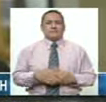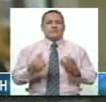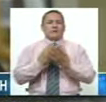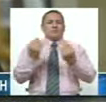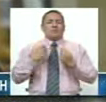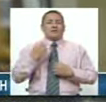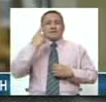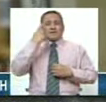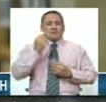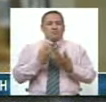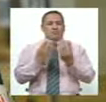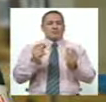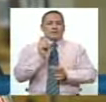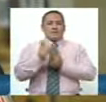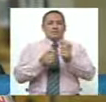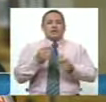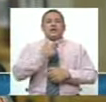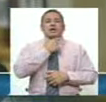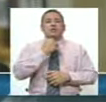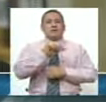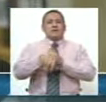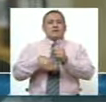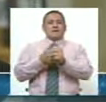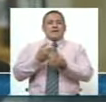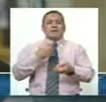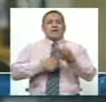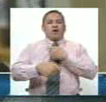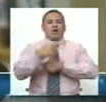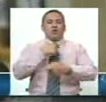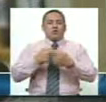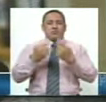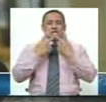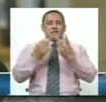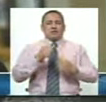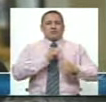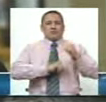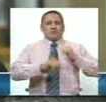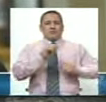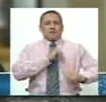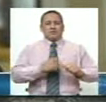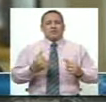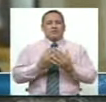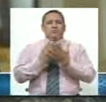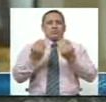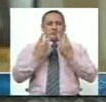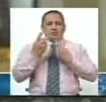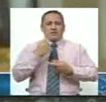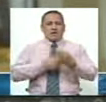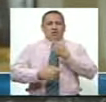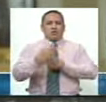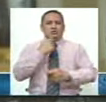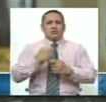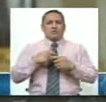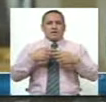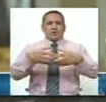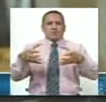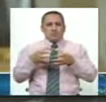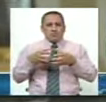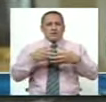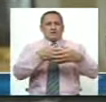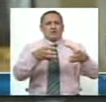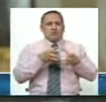que hay que personas que hacen su negocio, hacen negocio del dolor ajeno, hacen el negocio y se agrupan para